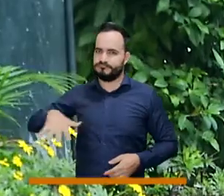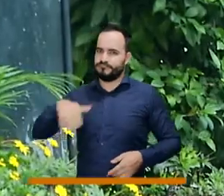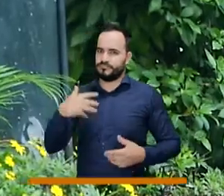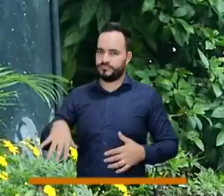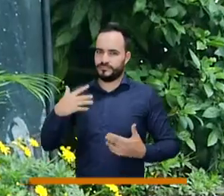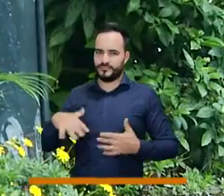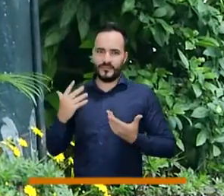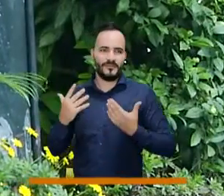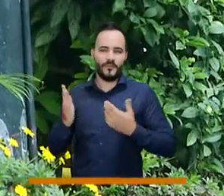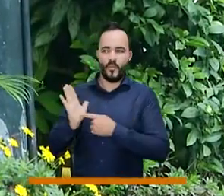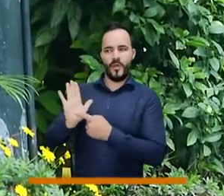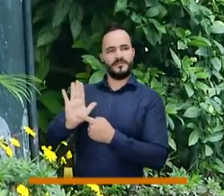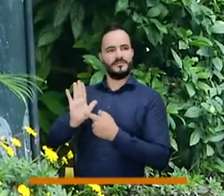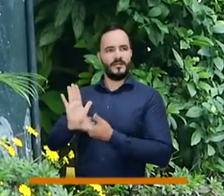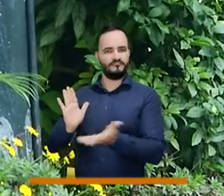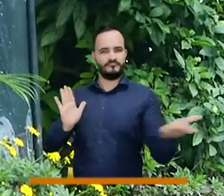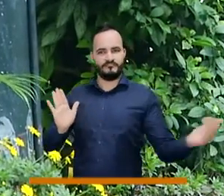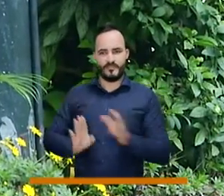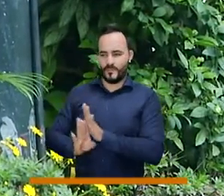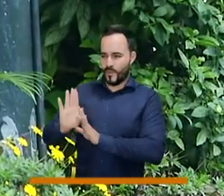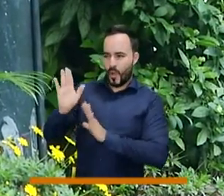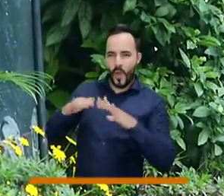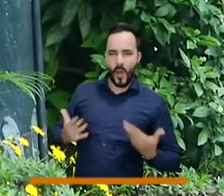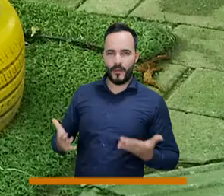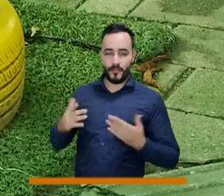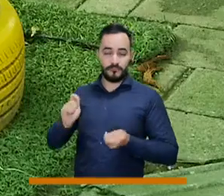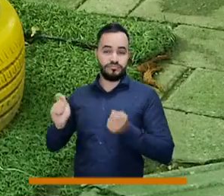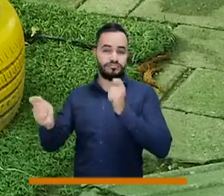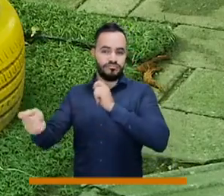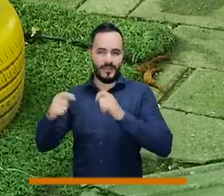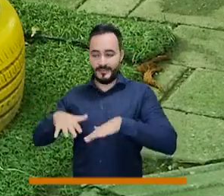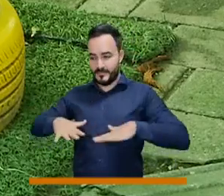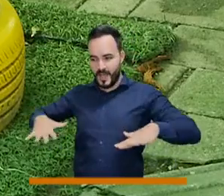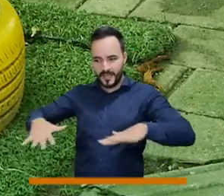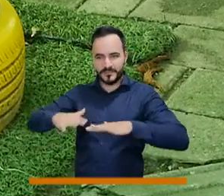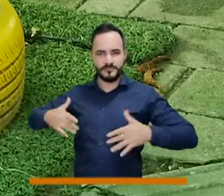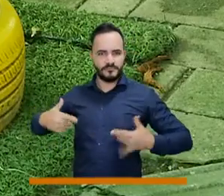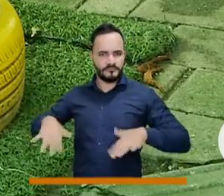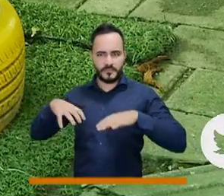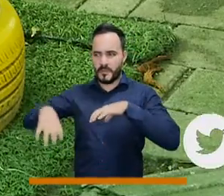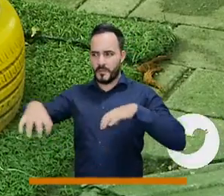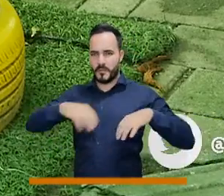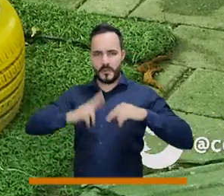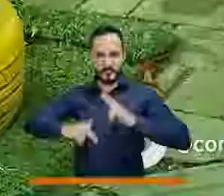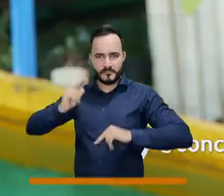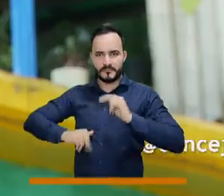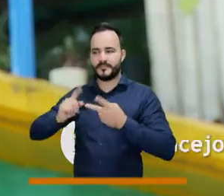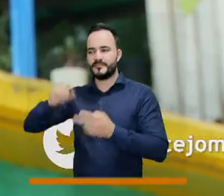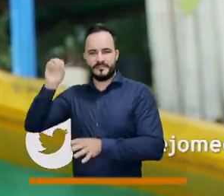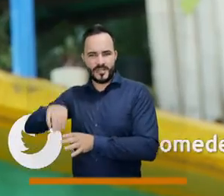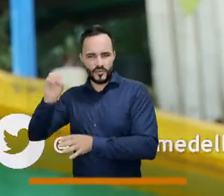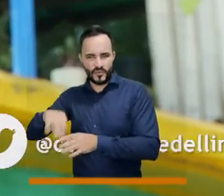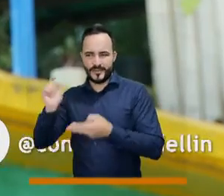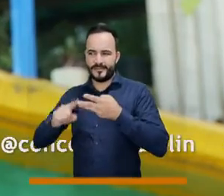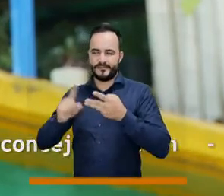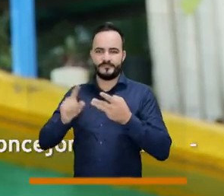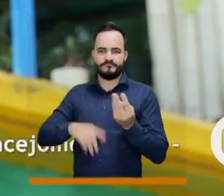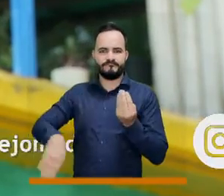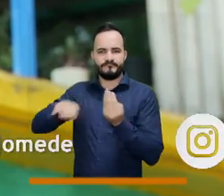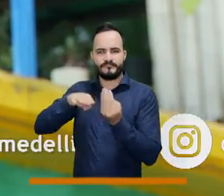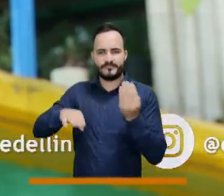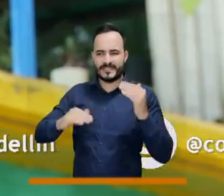desarrollo que tiene la ciudad de Medellín. Desde la ocupación del espacio, el manejo de los desechos sólidos urbanos,